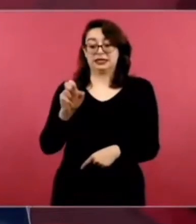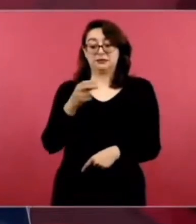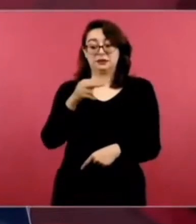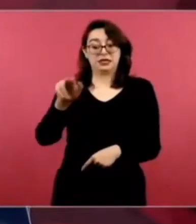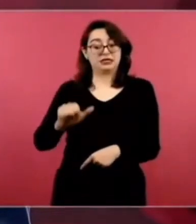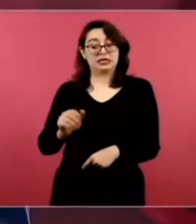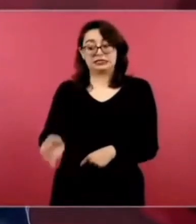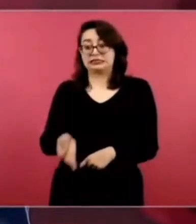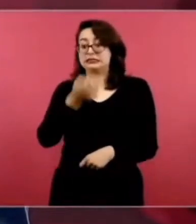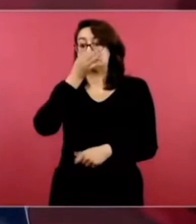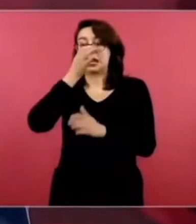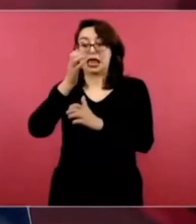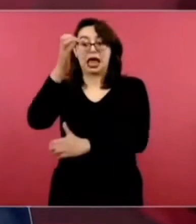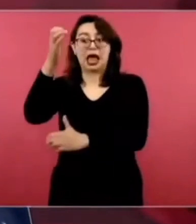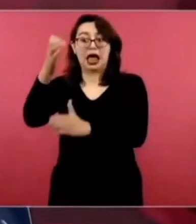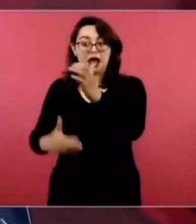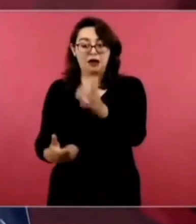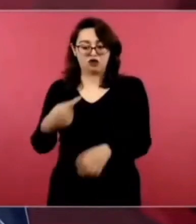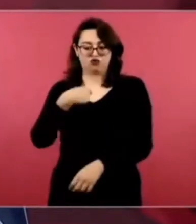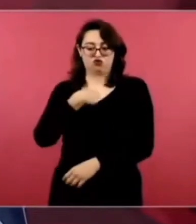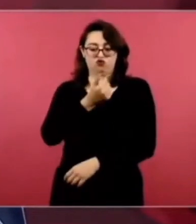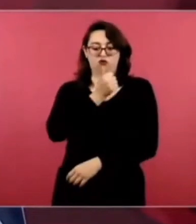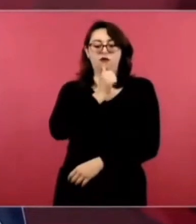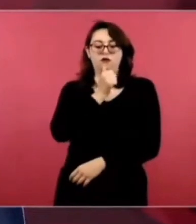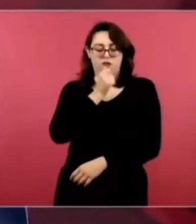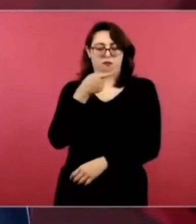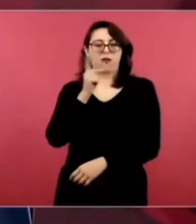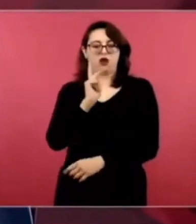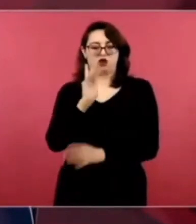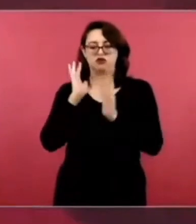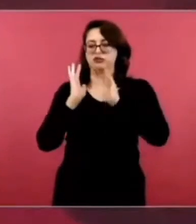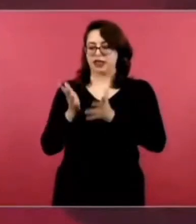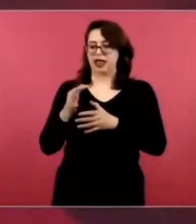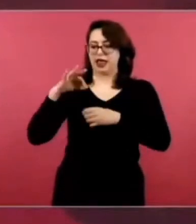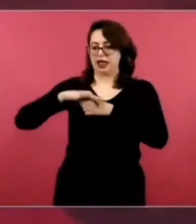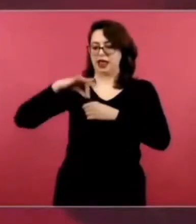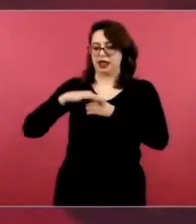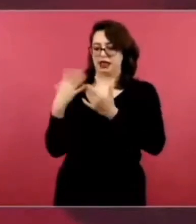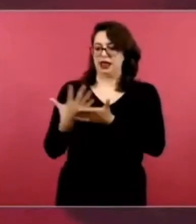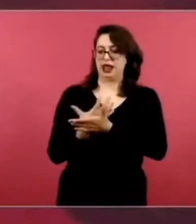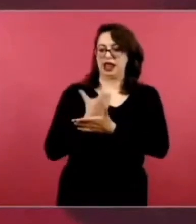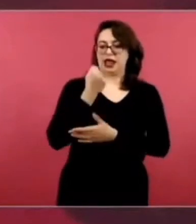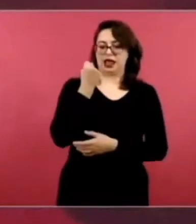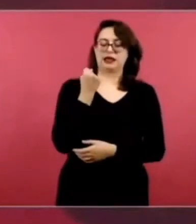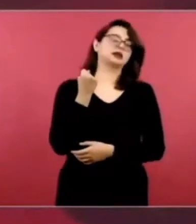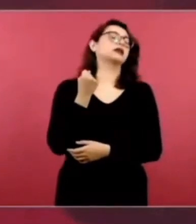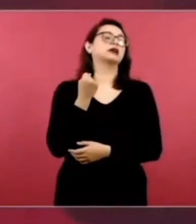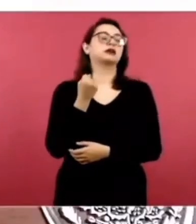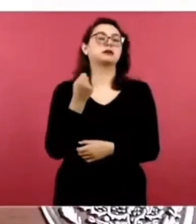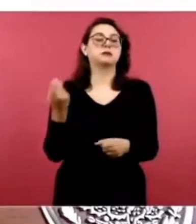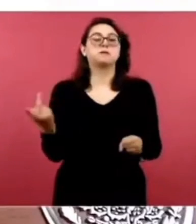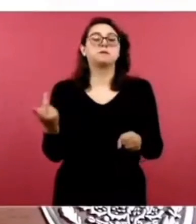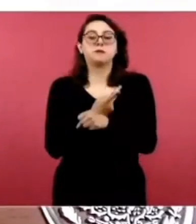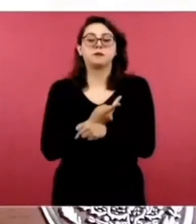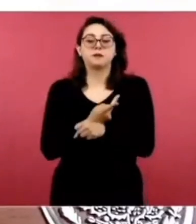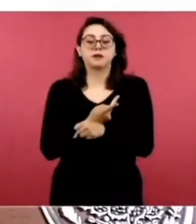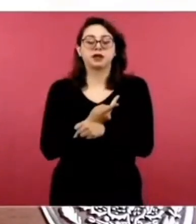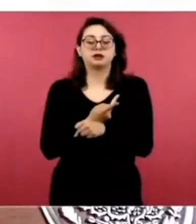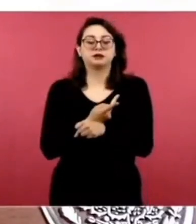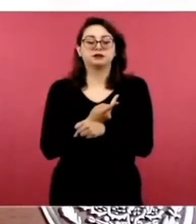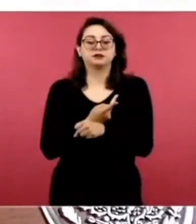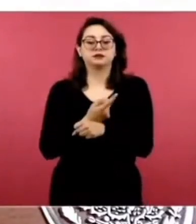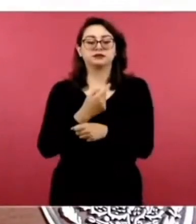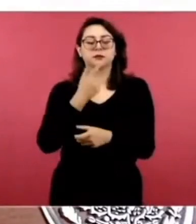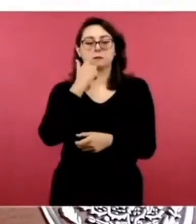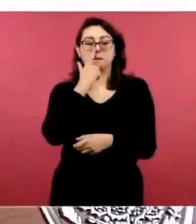electo, y me opuse. Como todavía tenía que pasar el tratado por el acuerdo